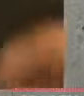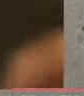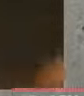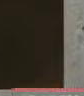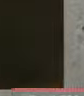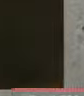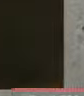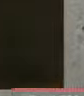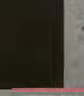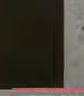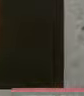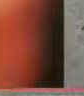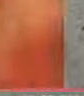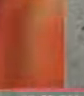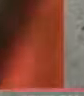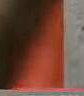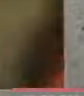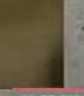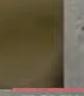casen